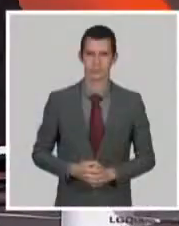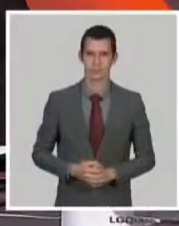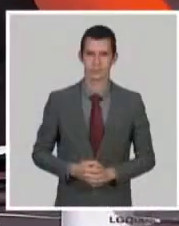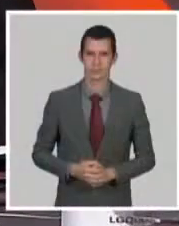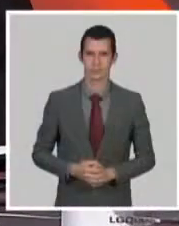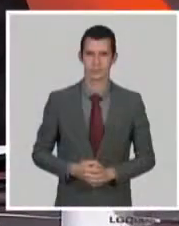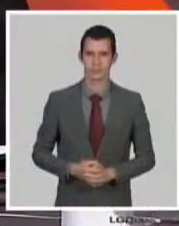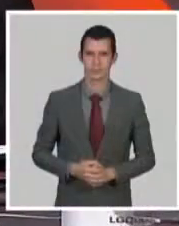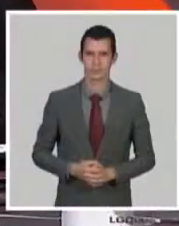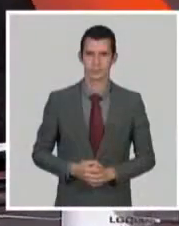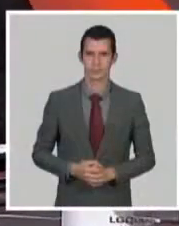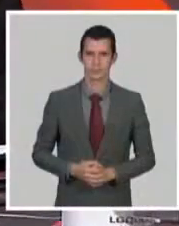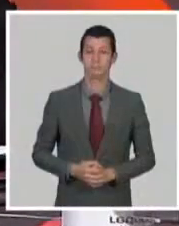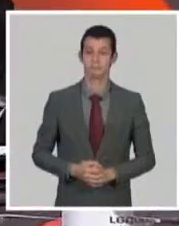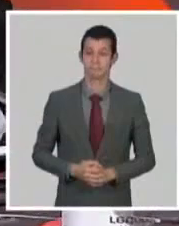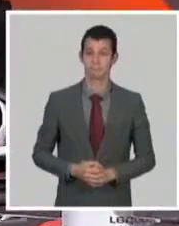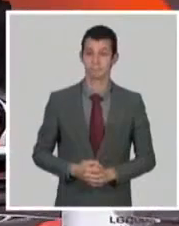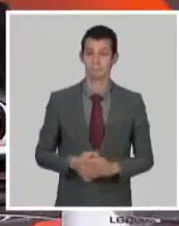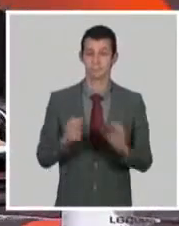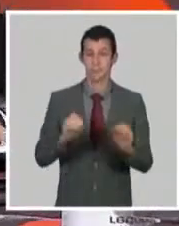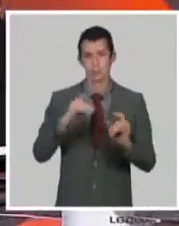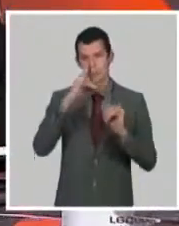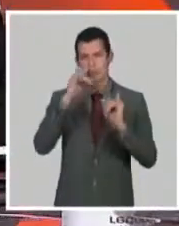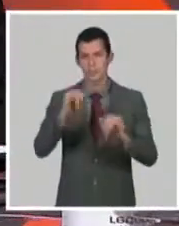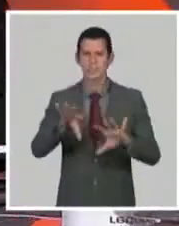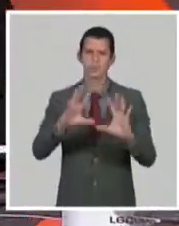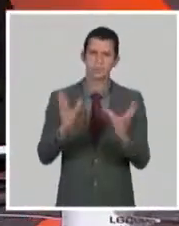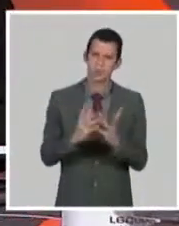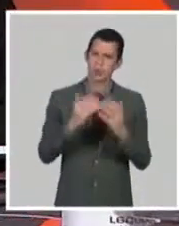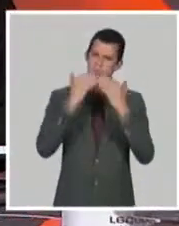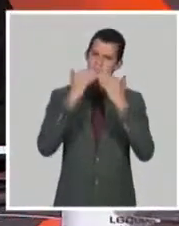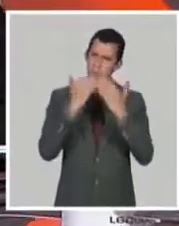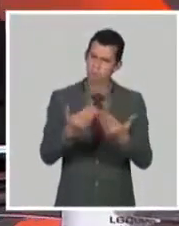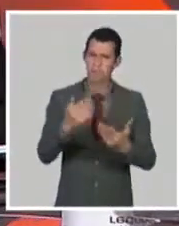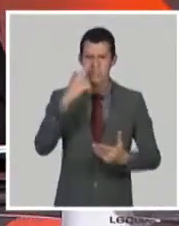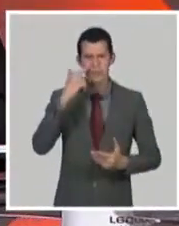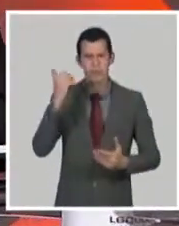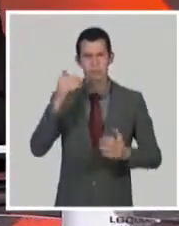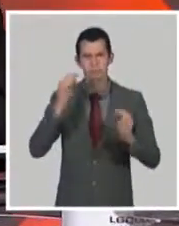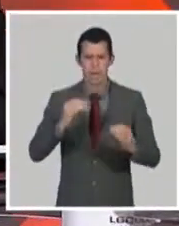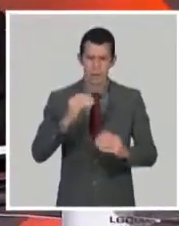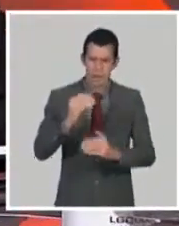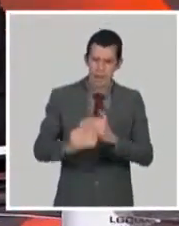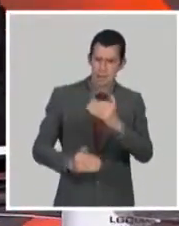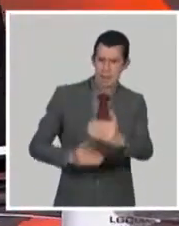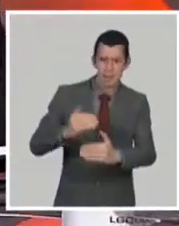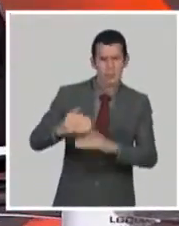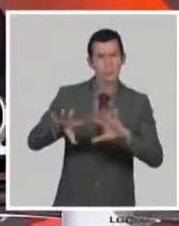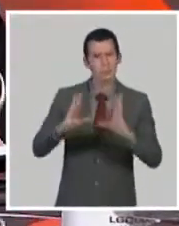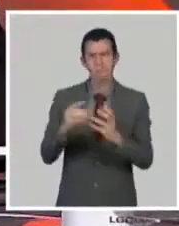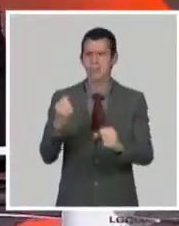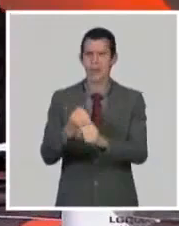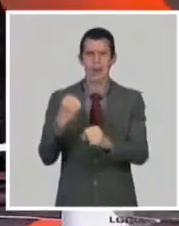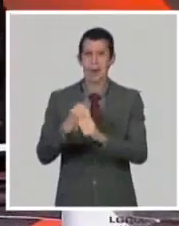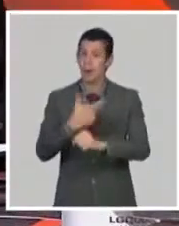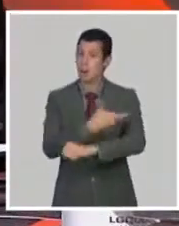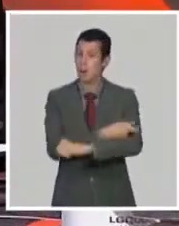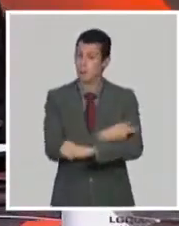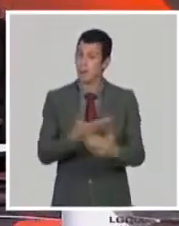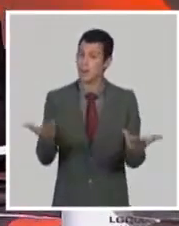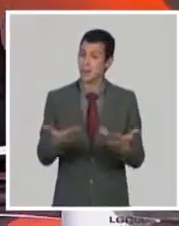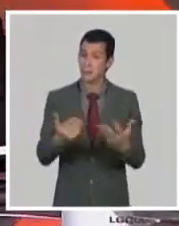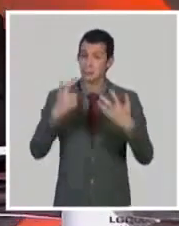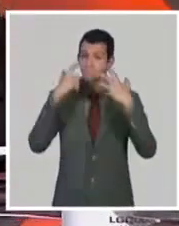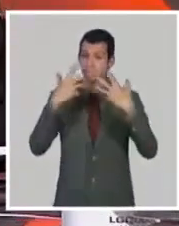Bueno, decíamos que se sigue avanzando, hay noticias esperanzadoras, comienza prácticamente ya en